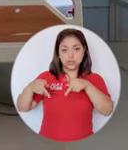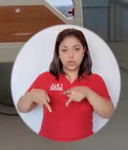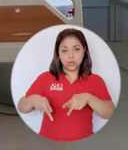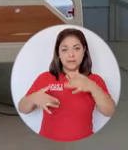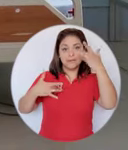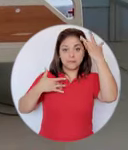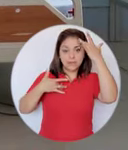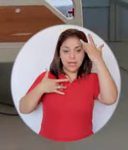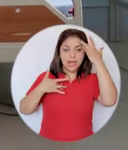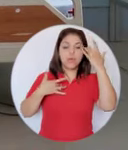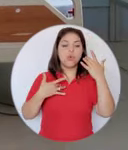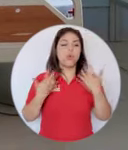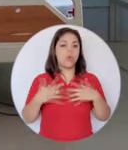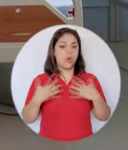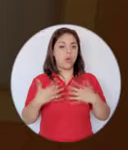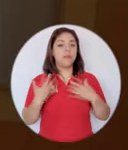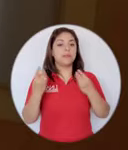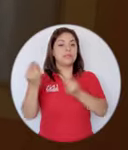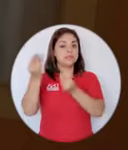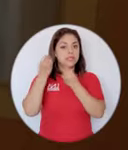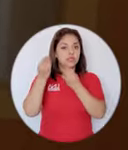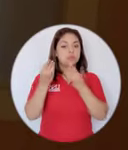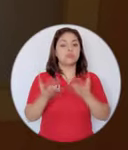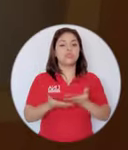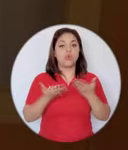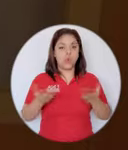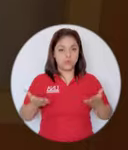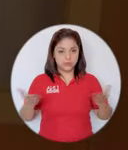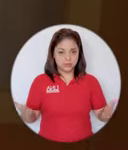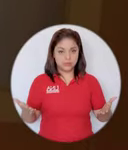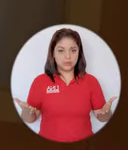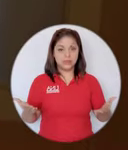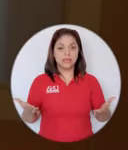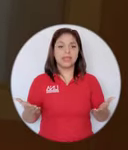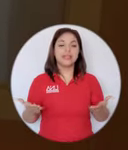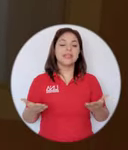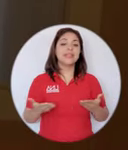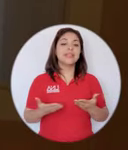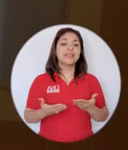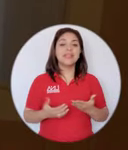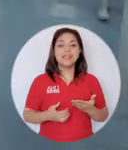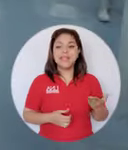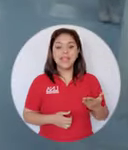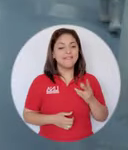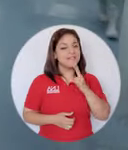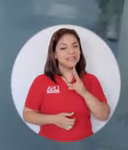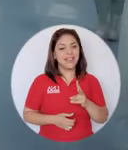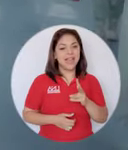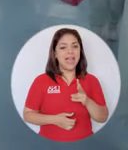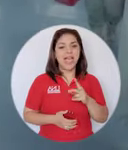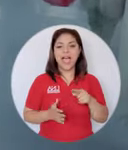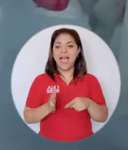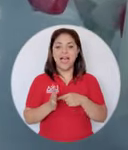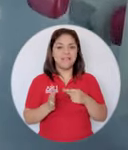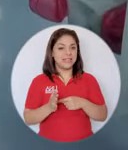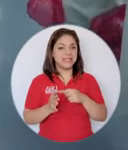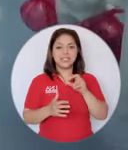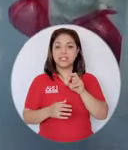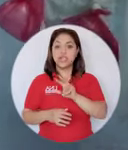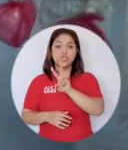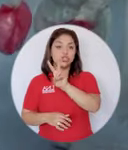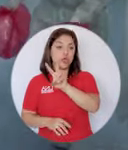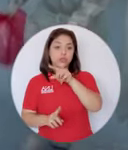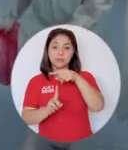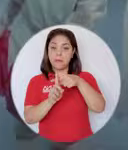grupo de enfermedades nos llevó a una enorme enseñanza, como muchas cosas que nos enseñó la pandemia, de que 2 y 2 realmente no